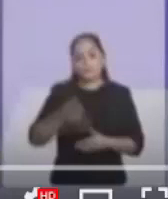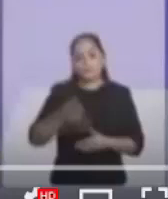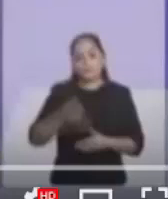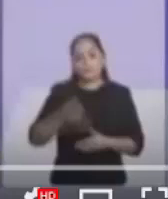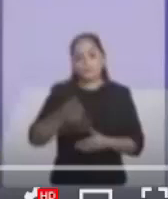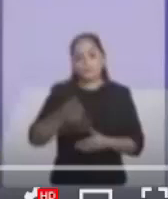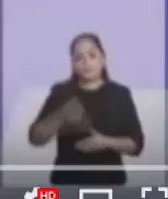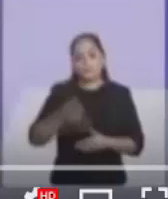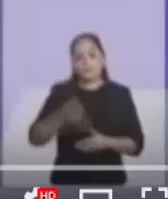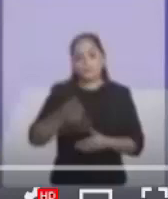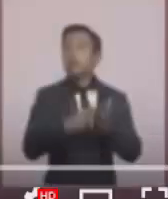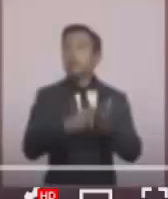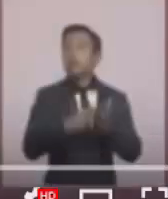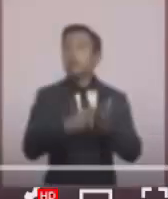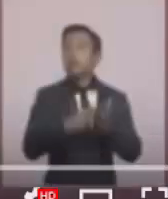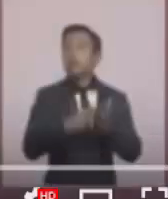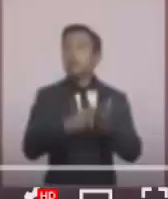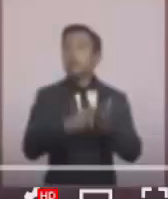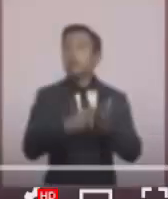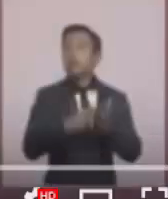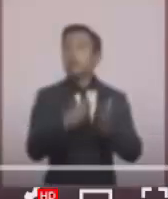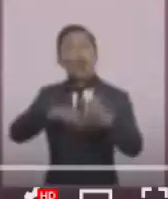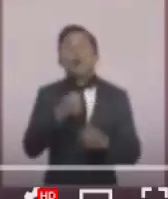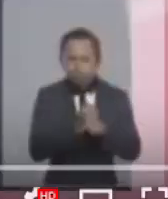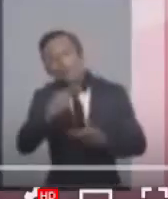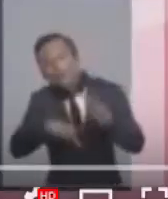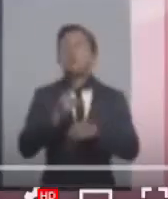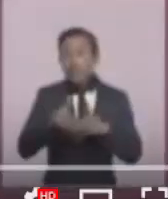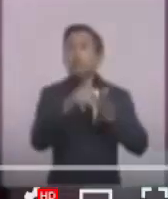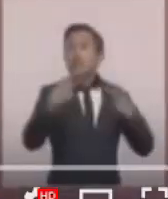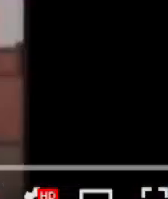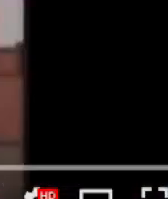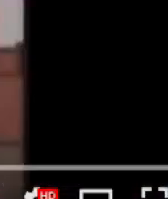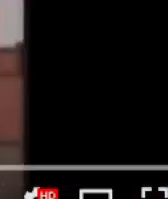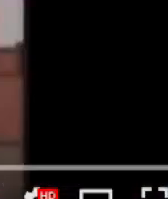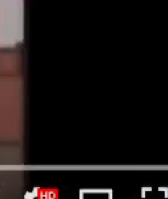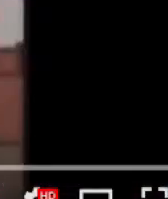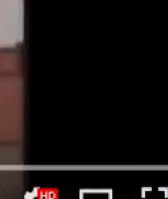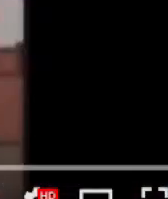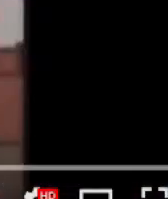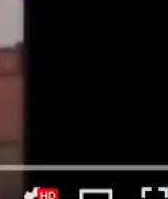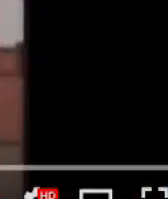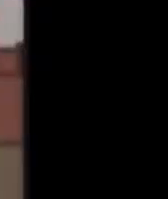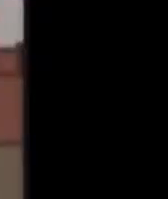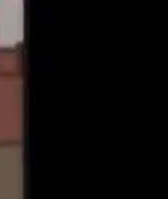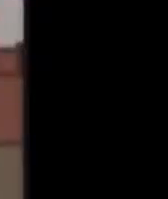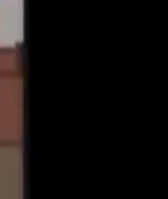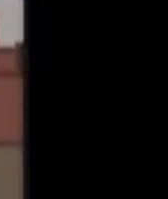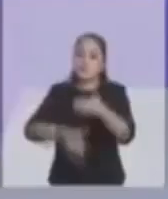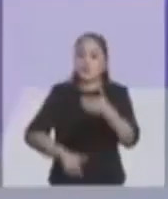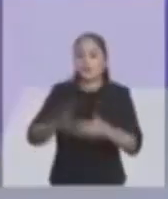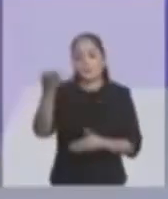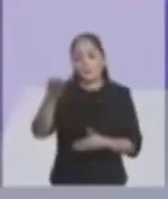¡Pelea de inválido! ¡Ah! ¡Se entró otro! ¡Hijo de tu puta madre! Vale.